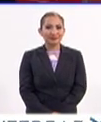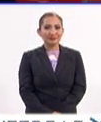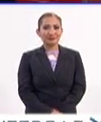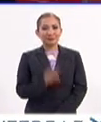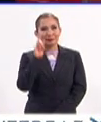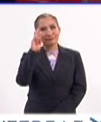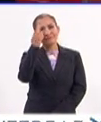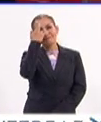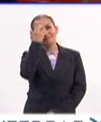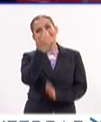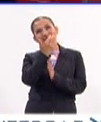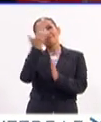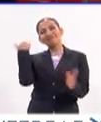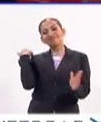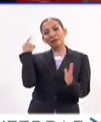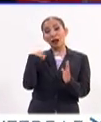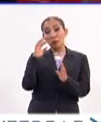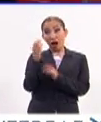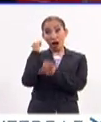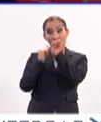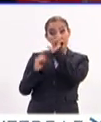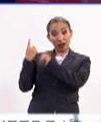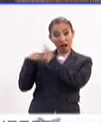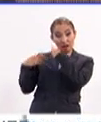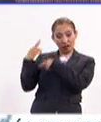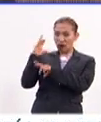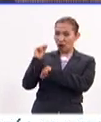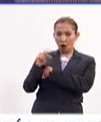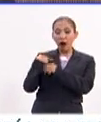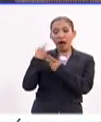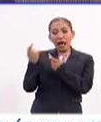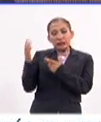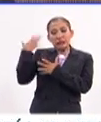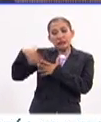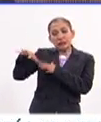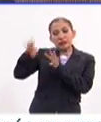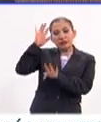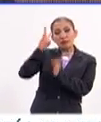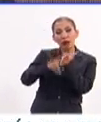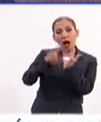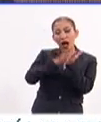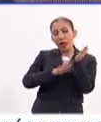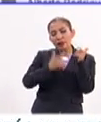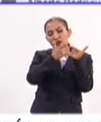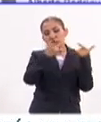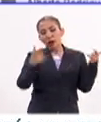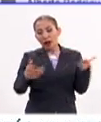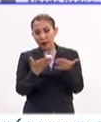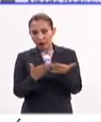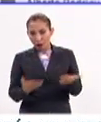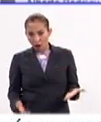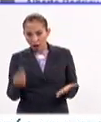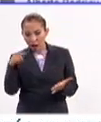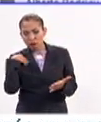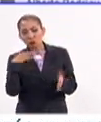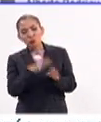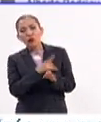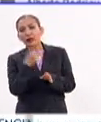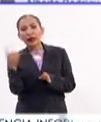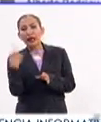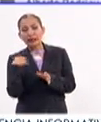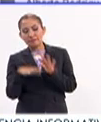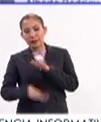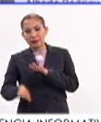Mirar al pasado no siempre es mirar hacia atrás, por el contrario, es buscar y valorar el contenido histórico del presente, sus razones